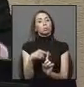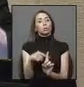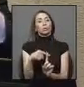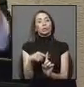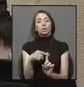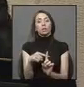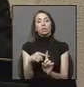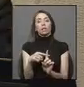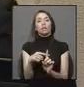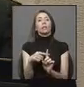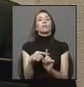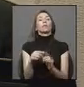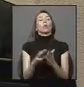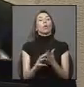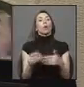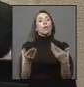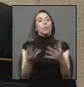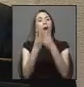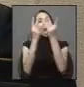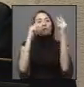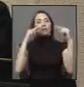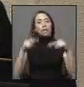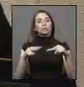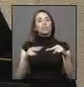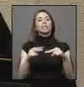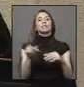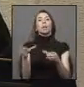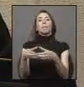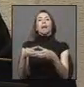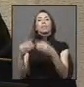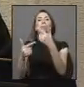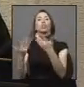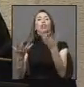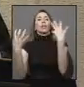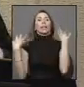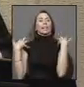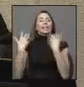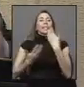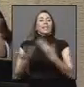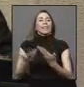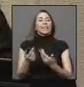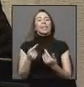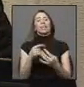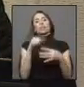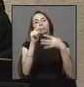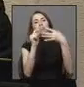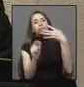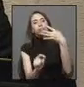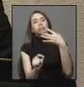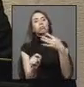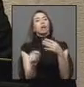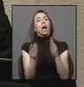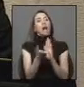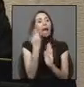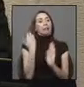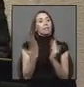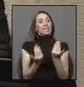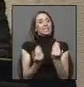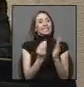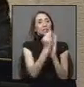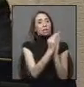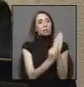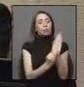ponen transparencia, que ponen competencia y que eran muy necesarios. Pero como